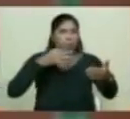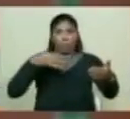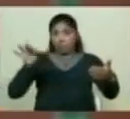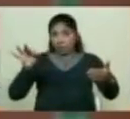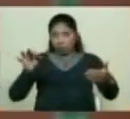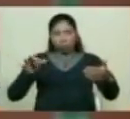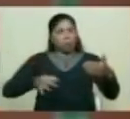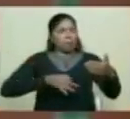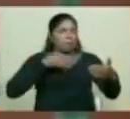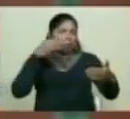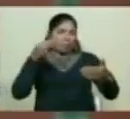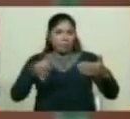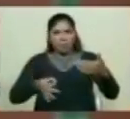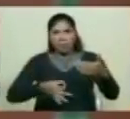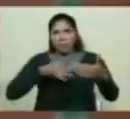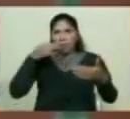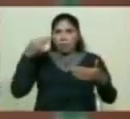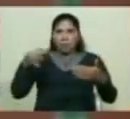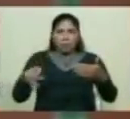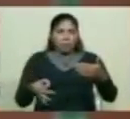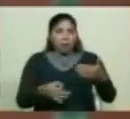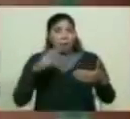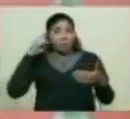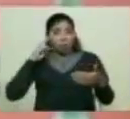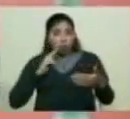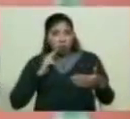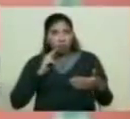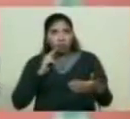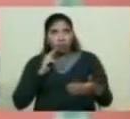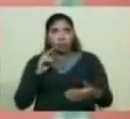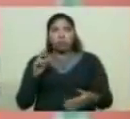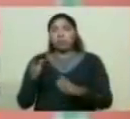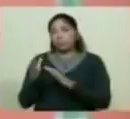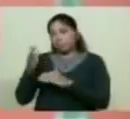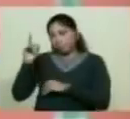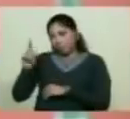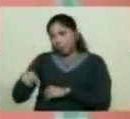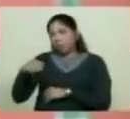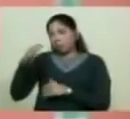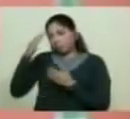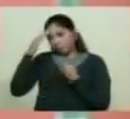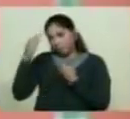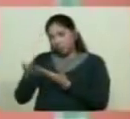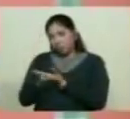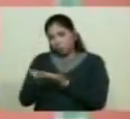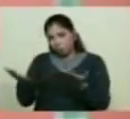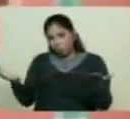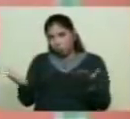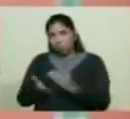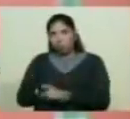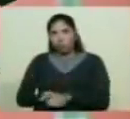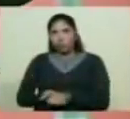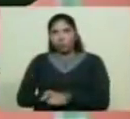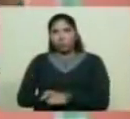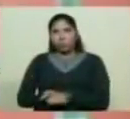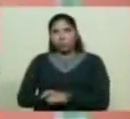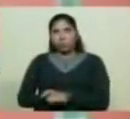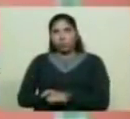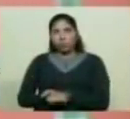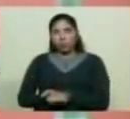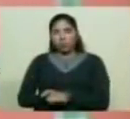del libertador simón bolívar también saludar a las expresiones del callao